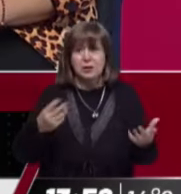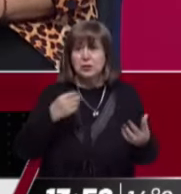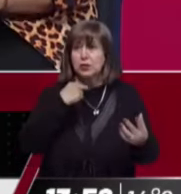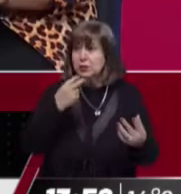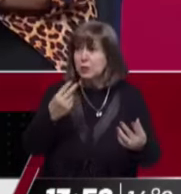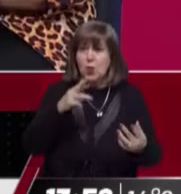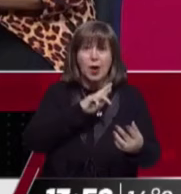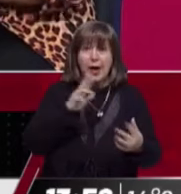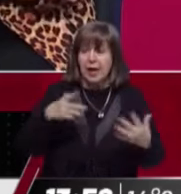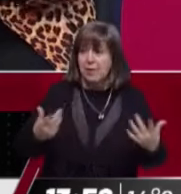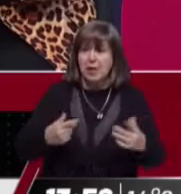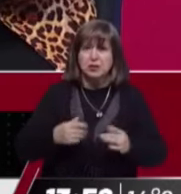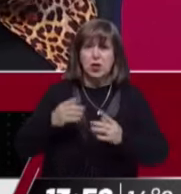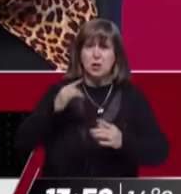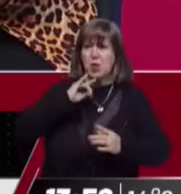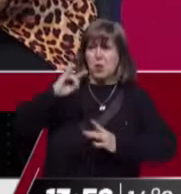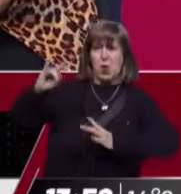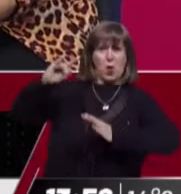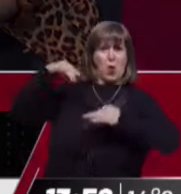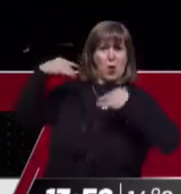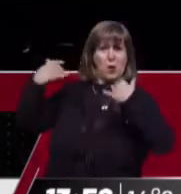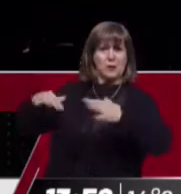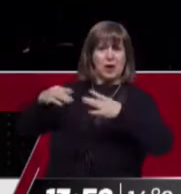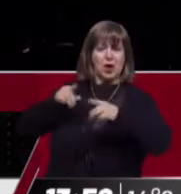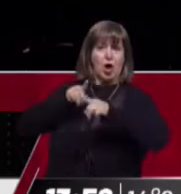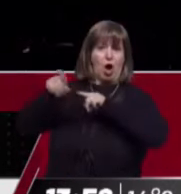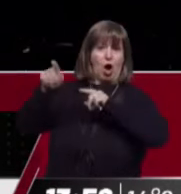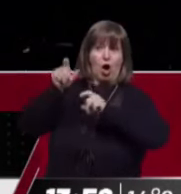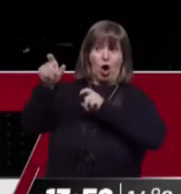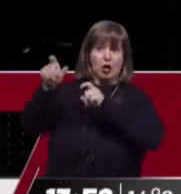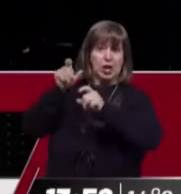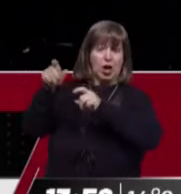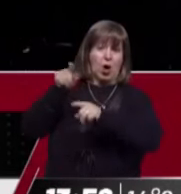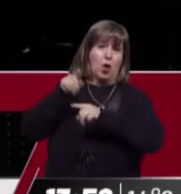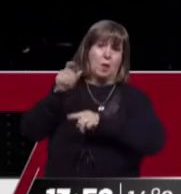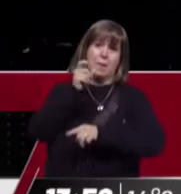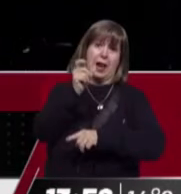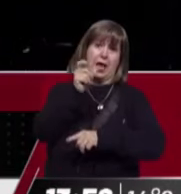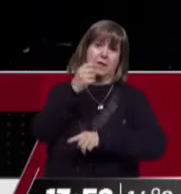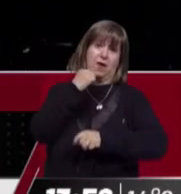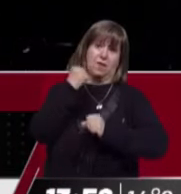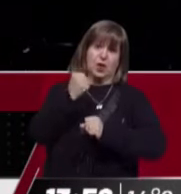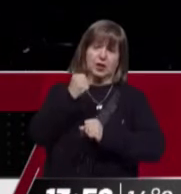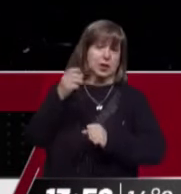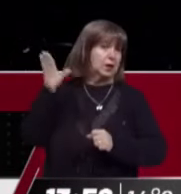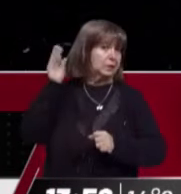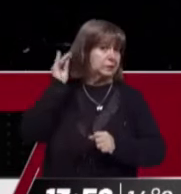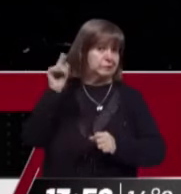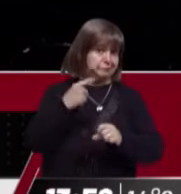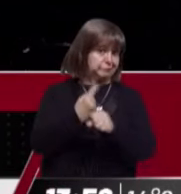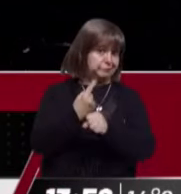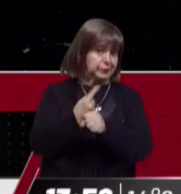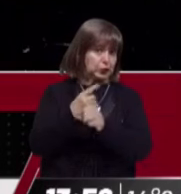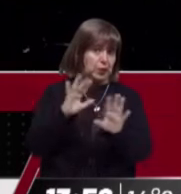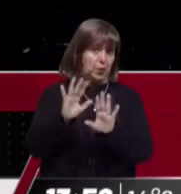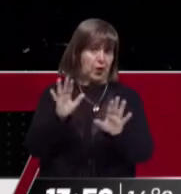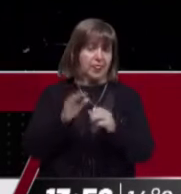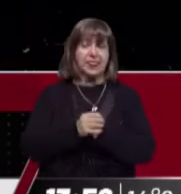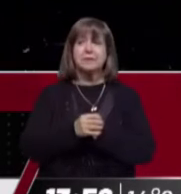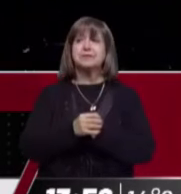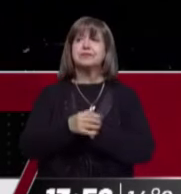barrio, que claro. como bien sabemos, a veces las situaciones se dan en algo, los barrios, Leandro. Sí, Sí. Un dato cortito que nos aportaban, algo